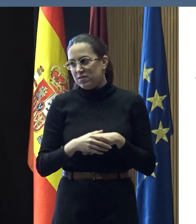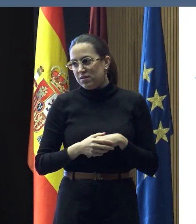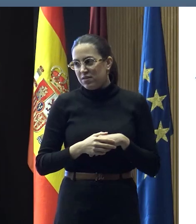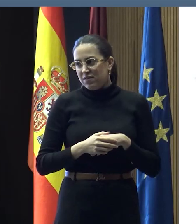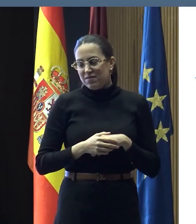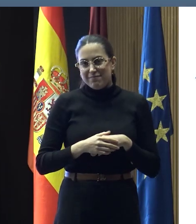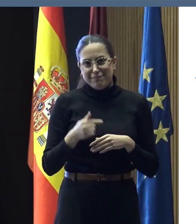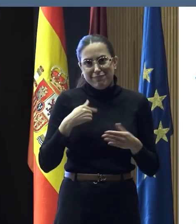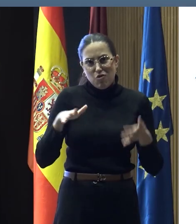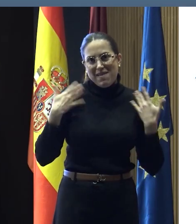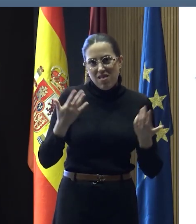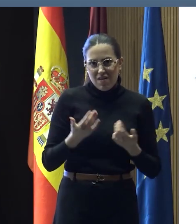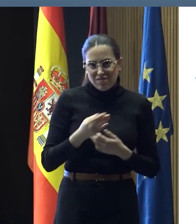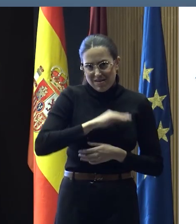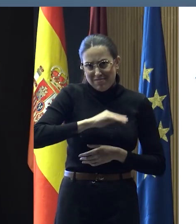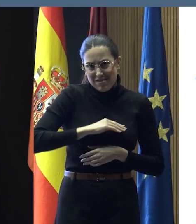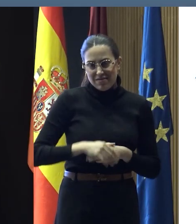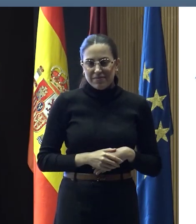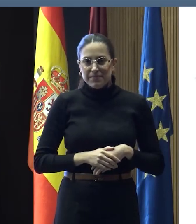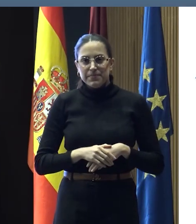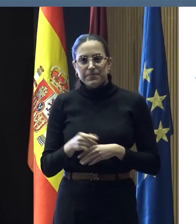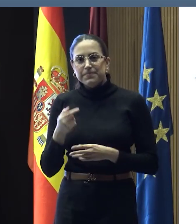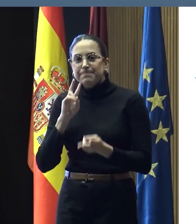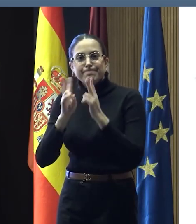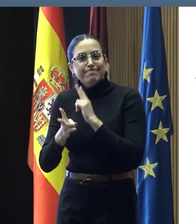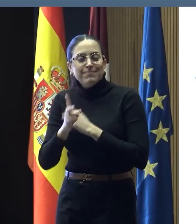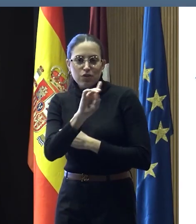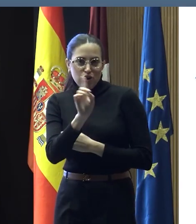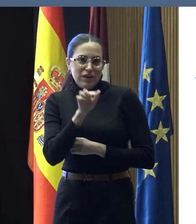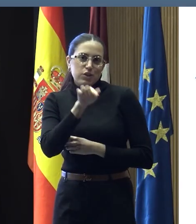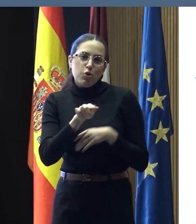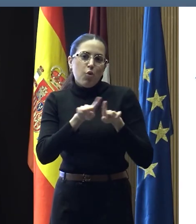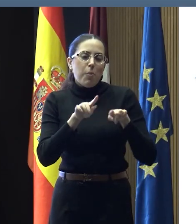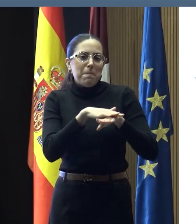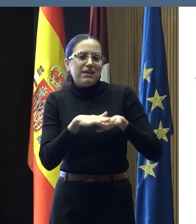simple. No es un razonamiento simple, es